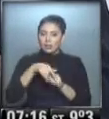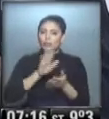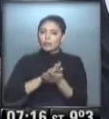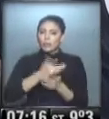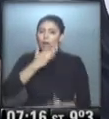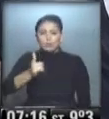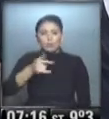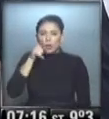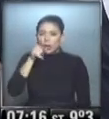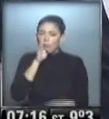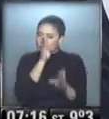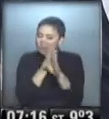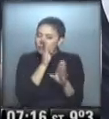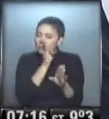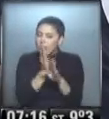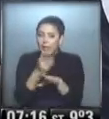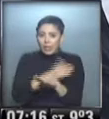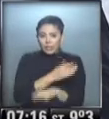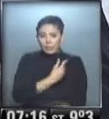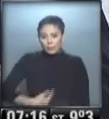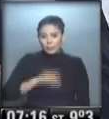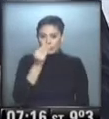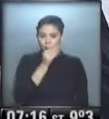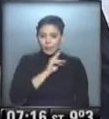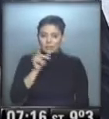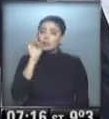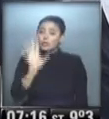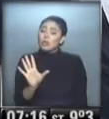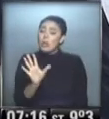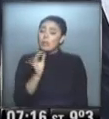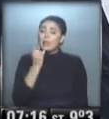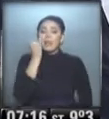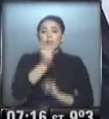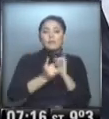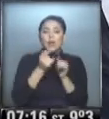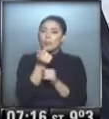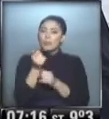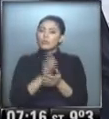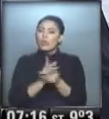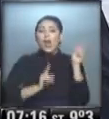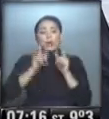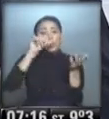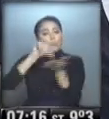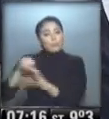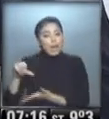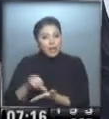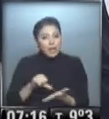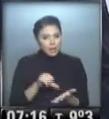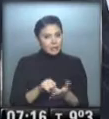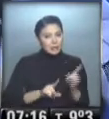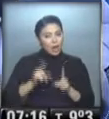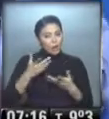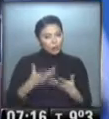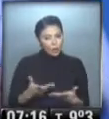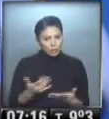acusaciones de espionaje que hizo la presidenta brasileña tan solo una tibia referencia a que algunos países se encontraban algo